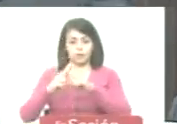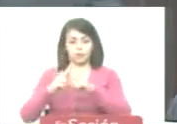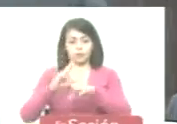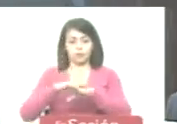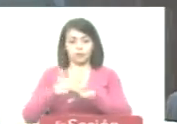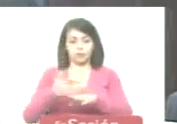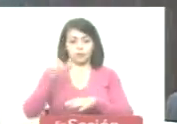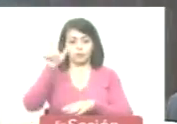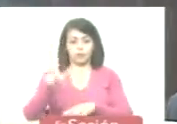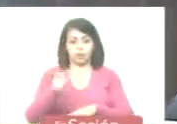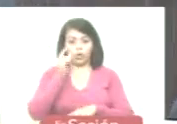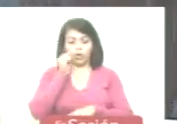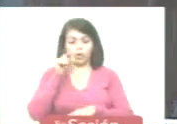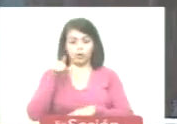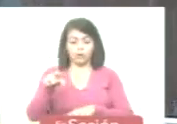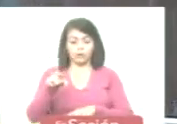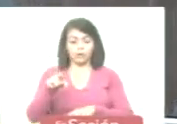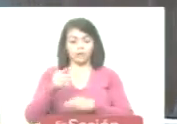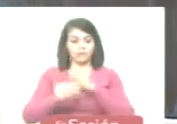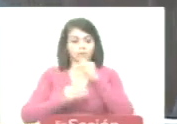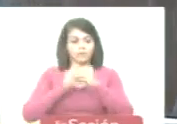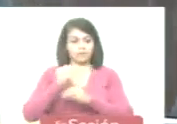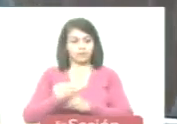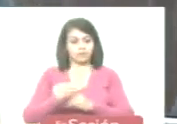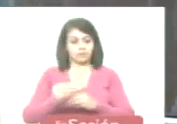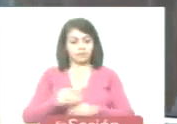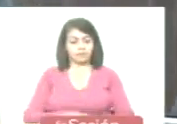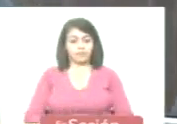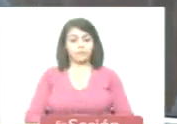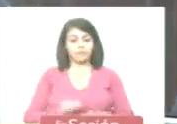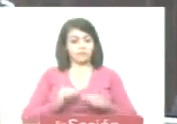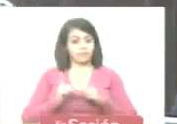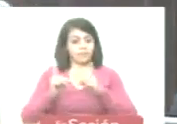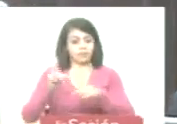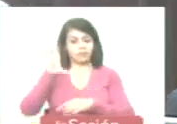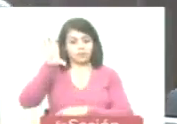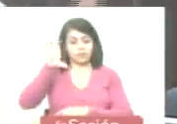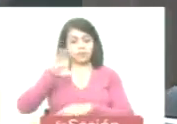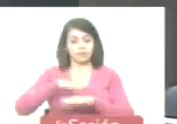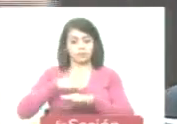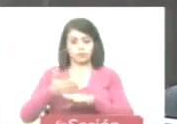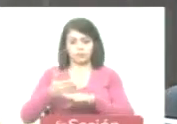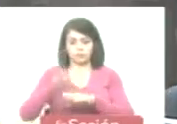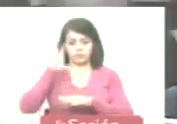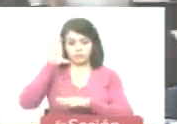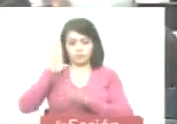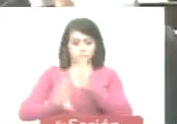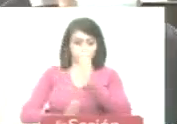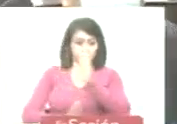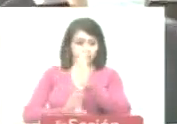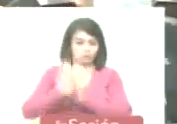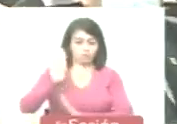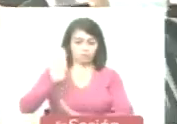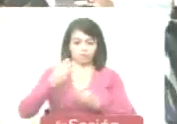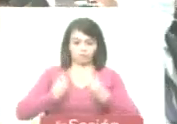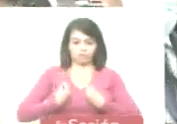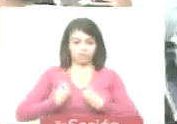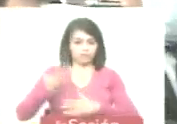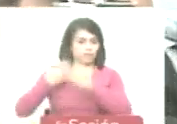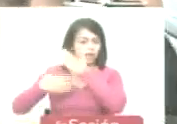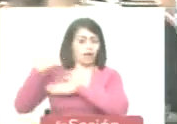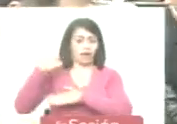un hombre que se dedicó al país para que el país saliera del atraso que vivía en